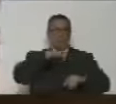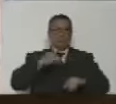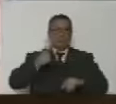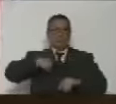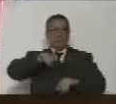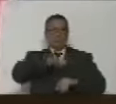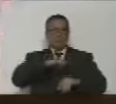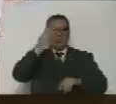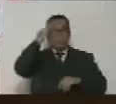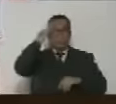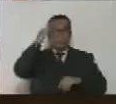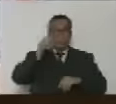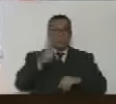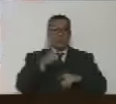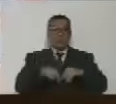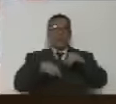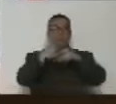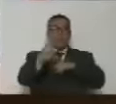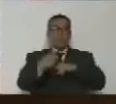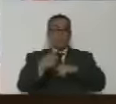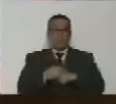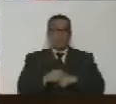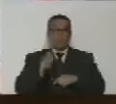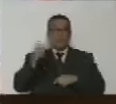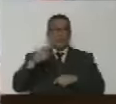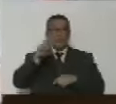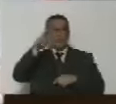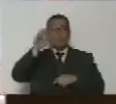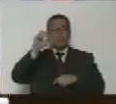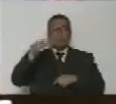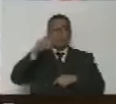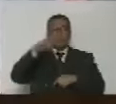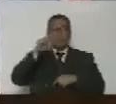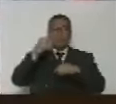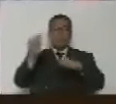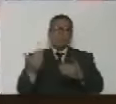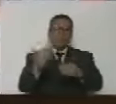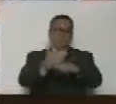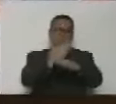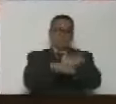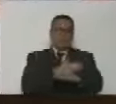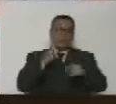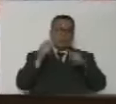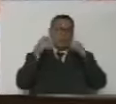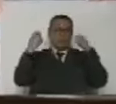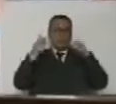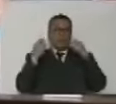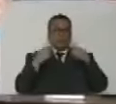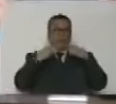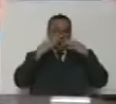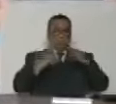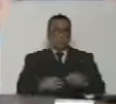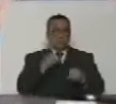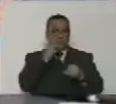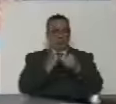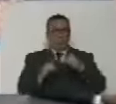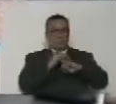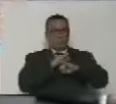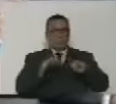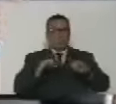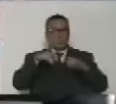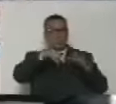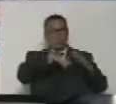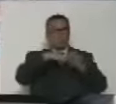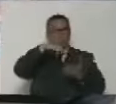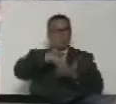Nuestra dice, bueno, es que ¿por qué Bolívar fue primero a la Nueva Granada antes de iniciar la campaña definitiva que terminó con la